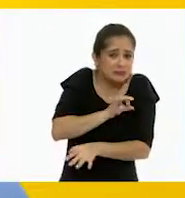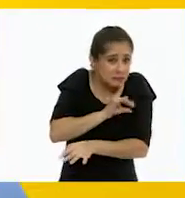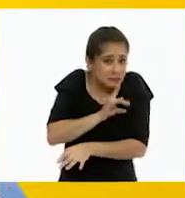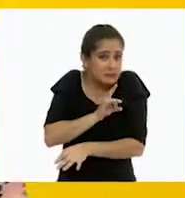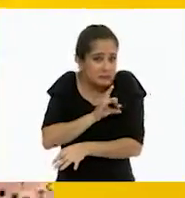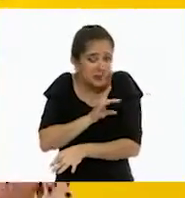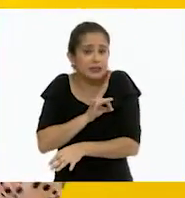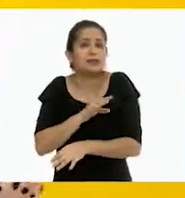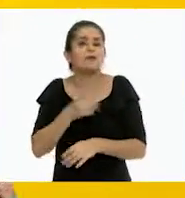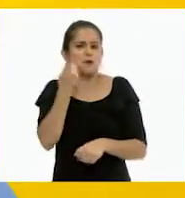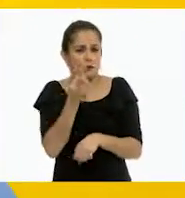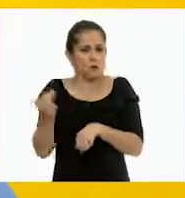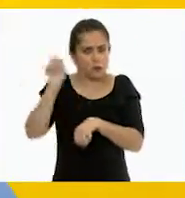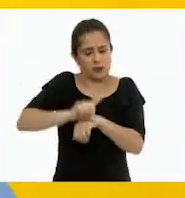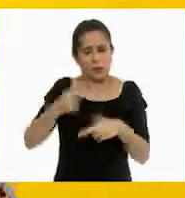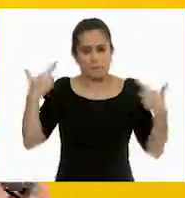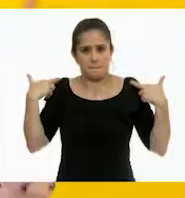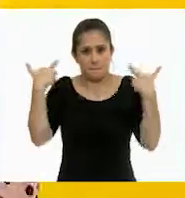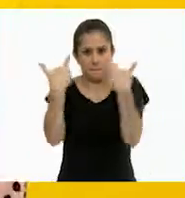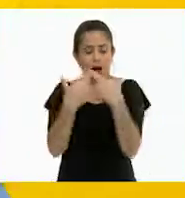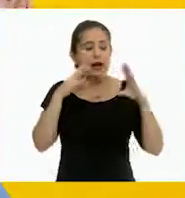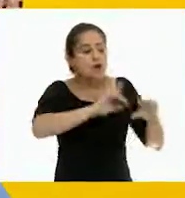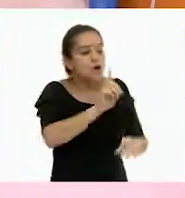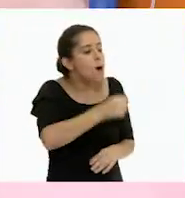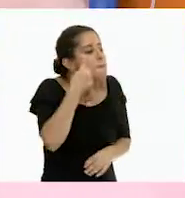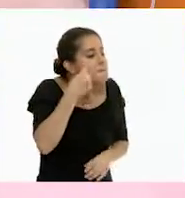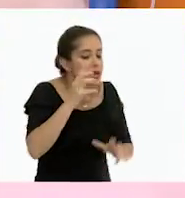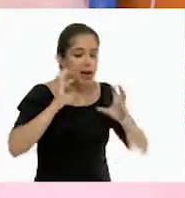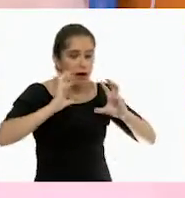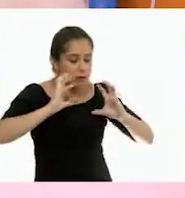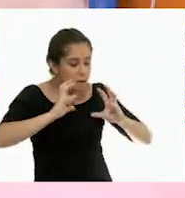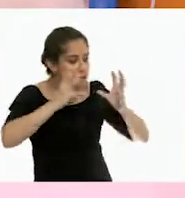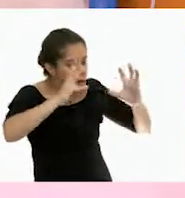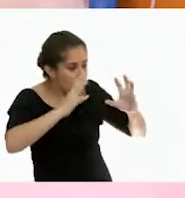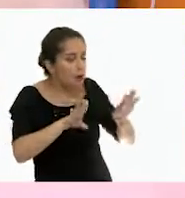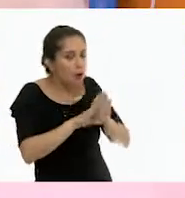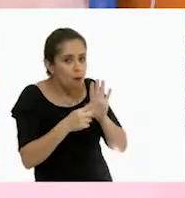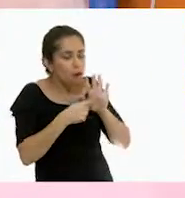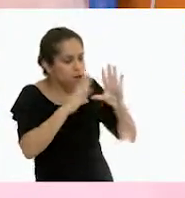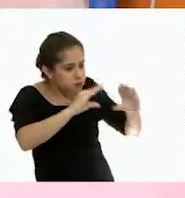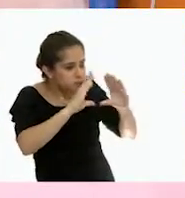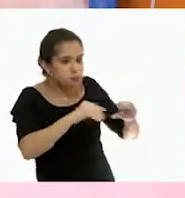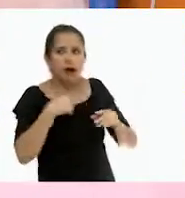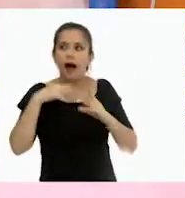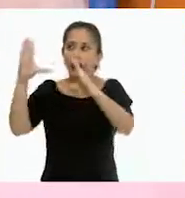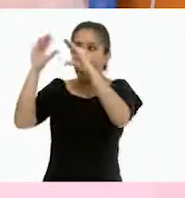Y entonces, un día me enseñó a agarrar el balón con las dos manos y luego controlarlo así.